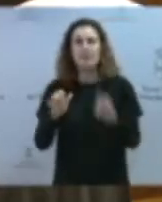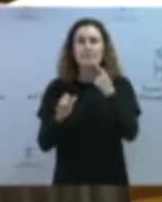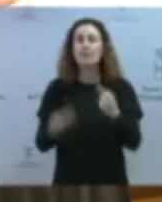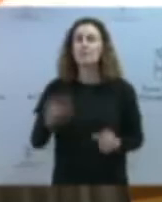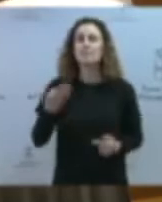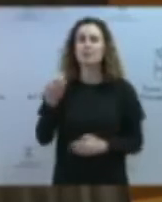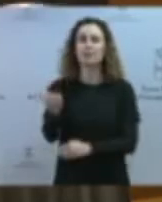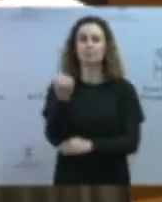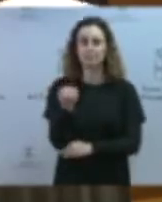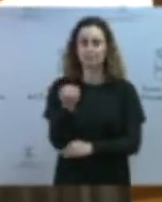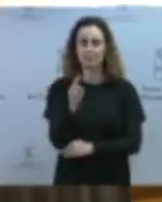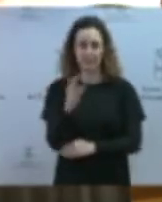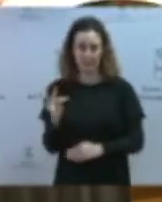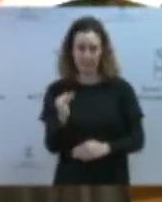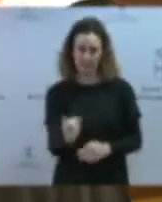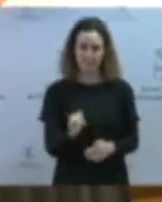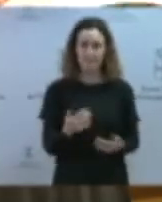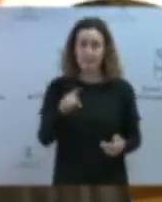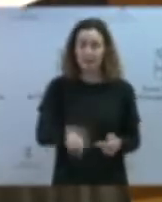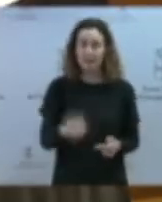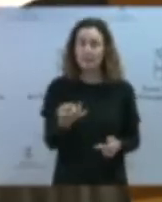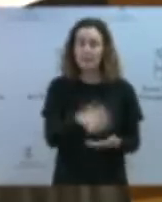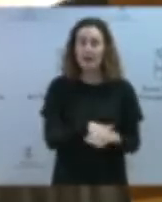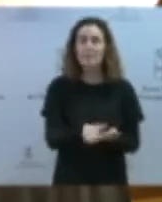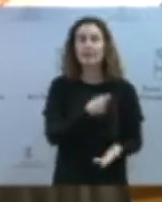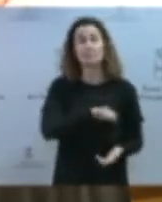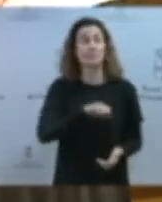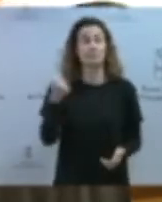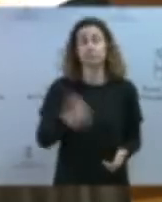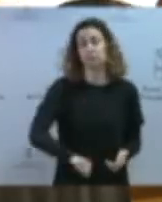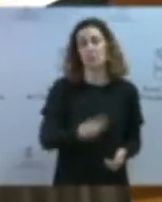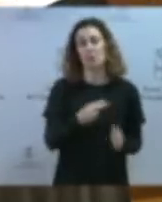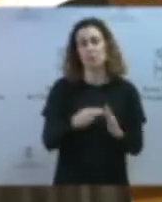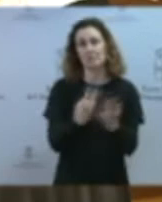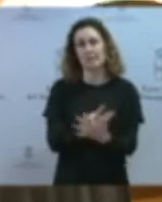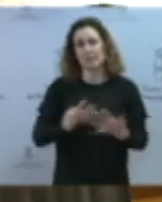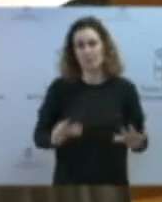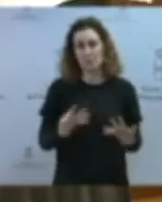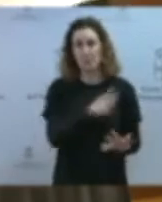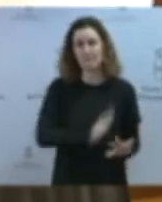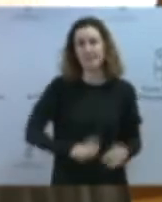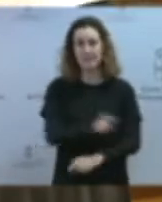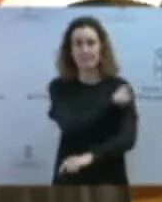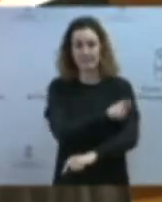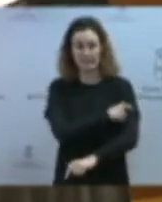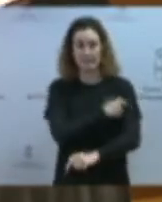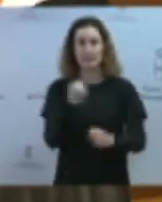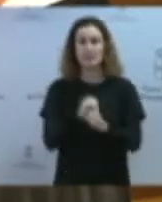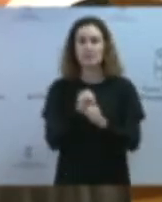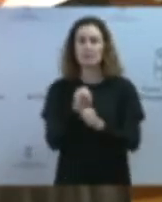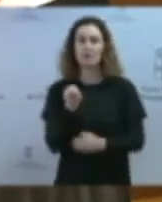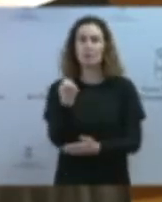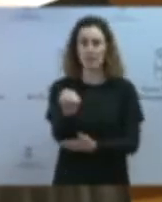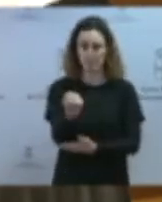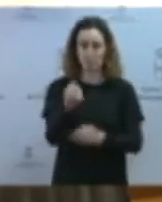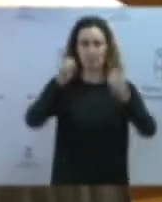que decir que España suspende en 2019, mientras que en Inglaterra había un trabajador de apoyo pedagógico por cada 2 profesores. En Francia y en